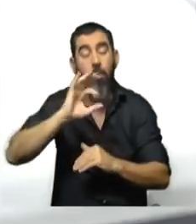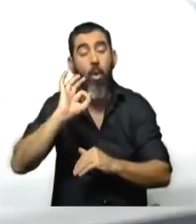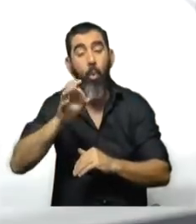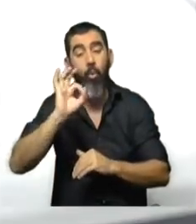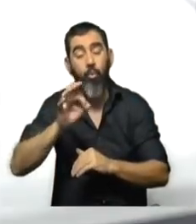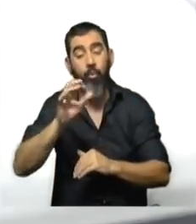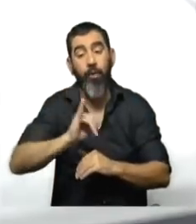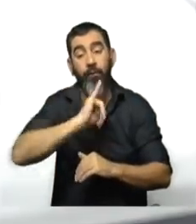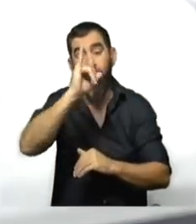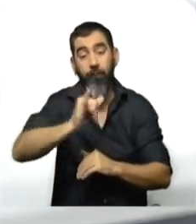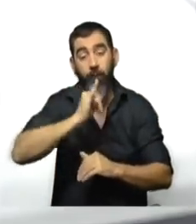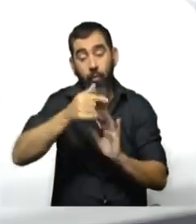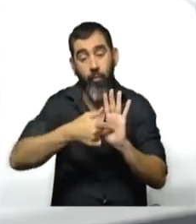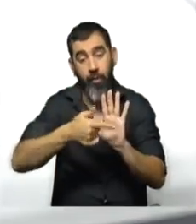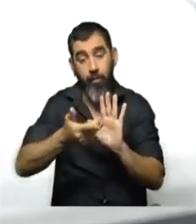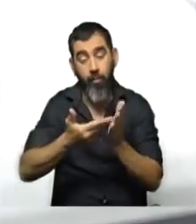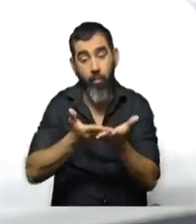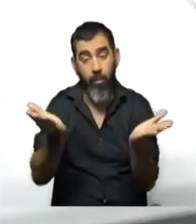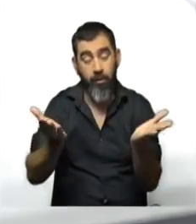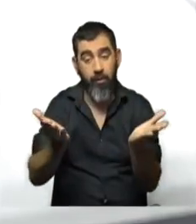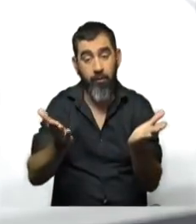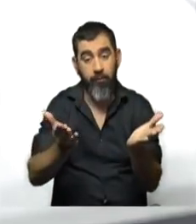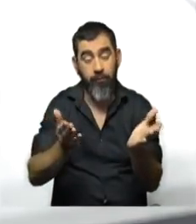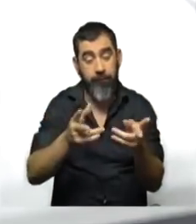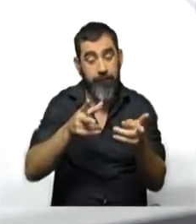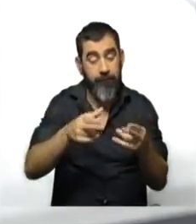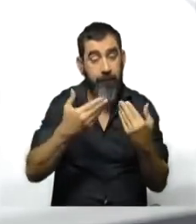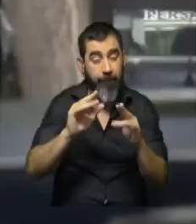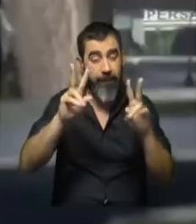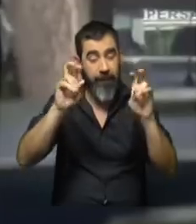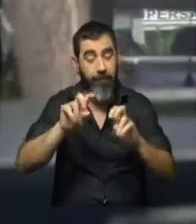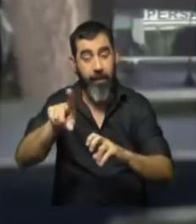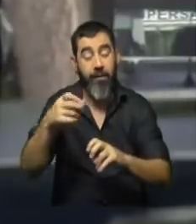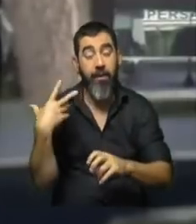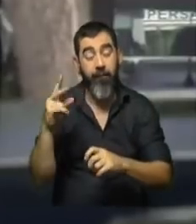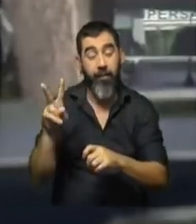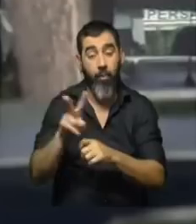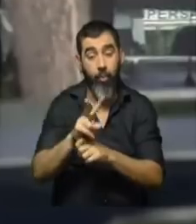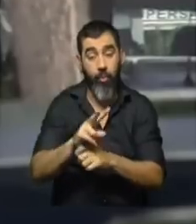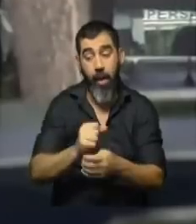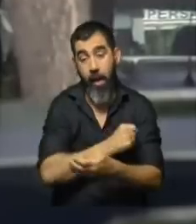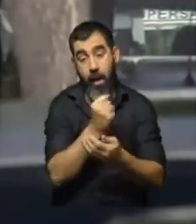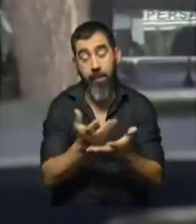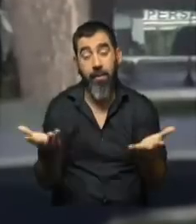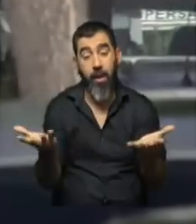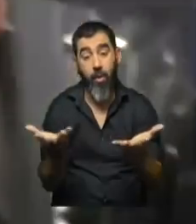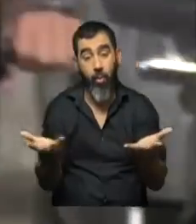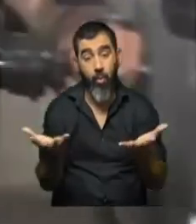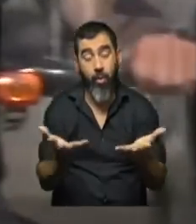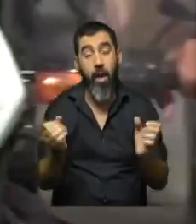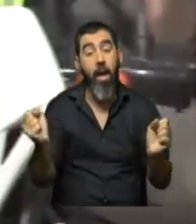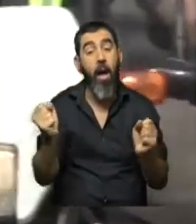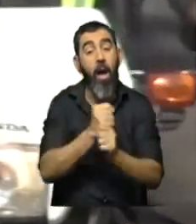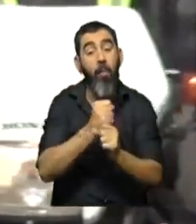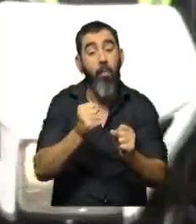El informe señala que entre ese momento, recién iniciado el episodio vinculado a Astesiano, hasta la medición actual de principios de diciembre, la aprobación